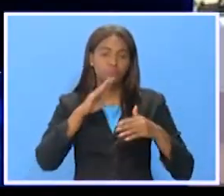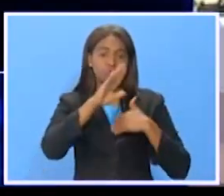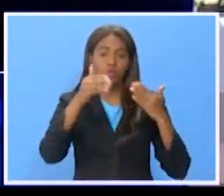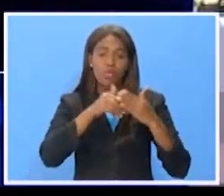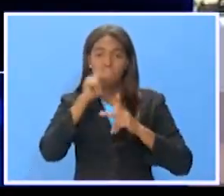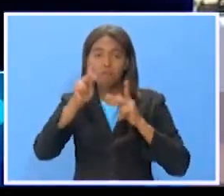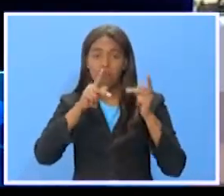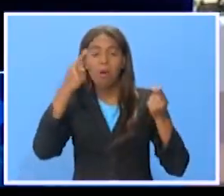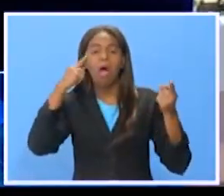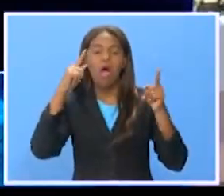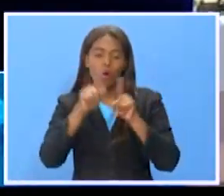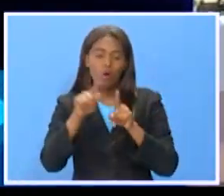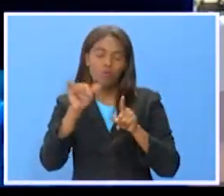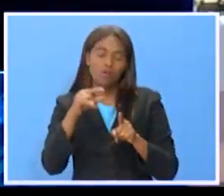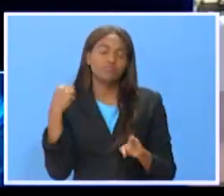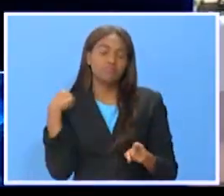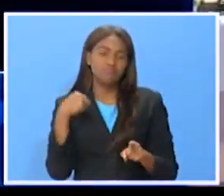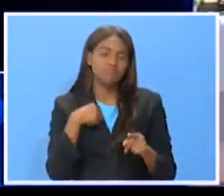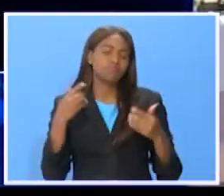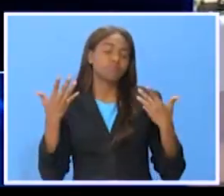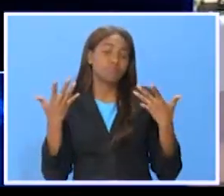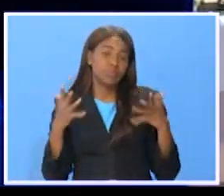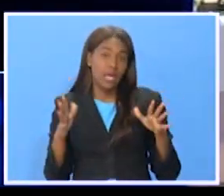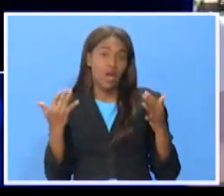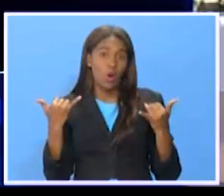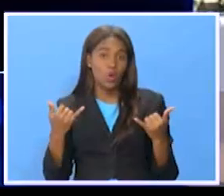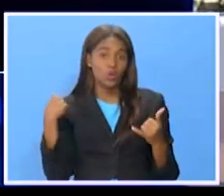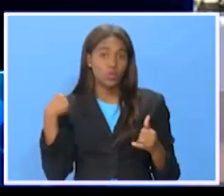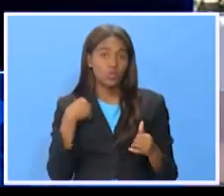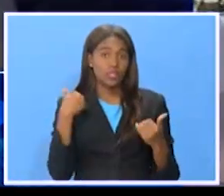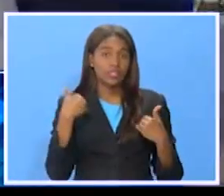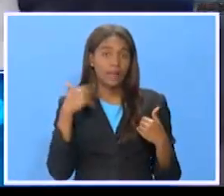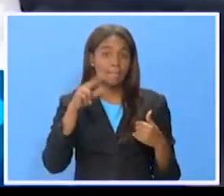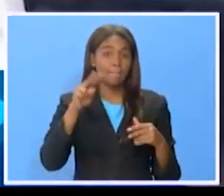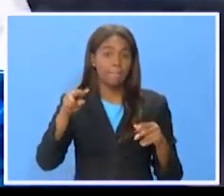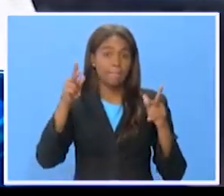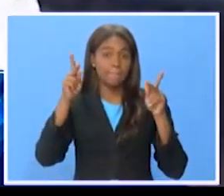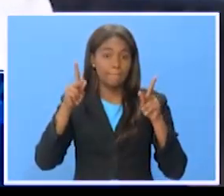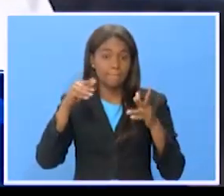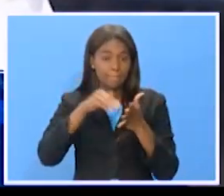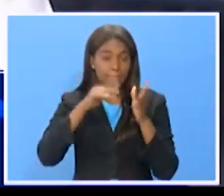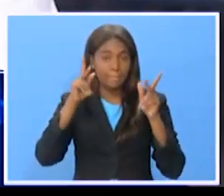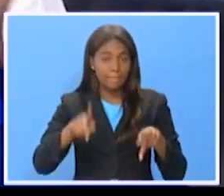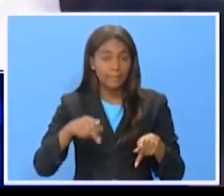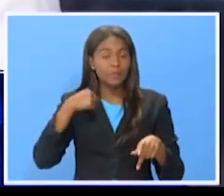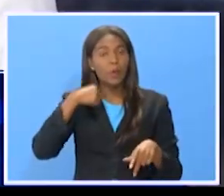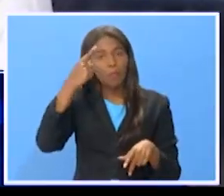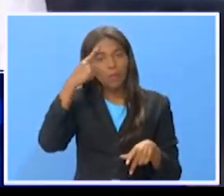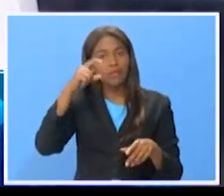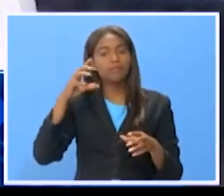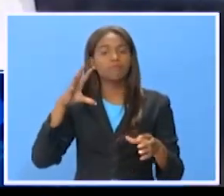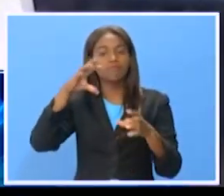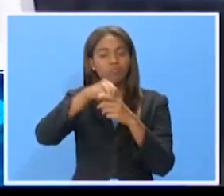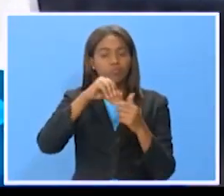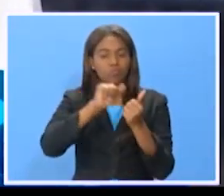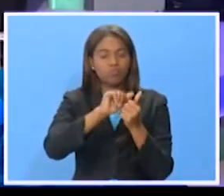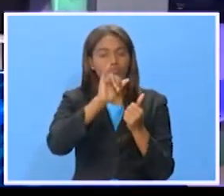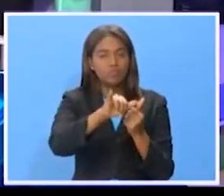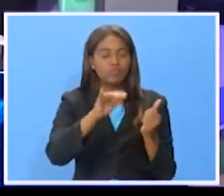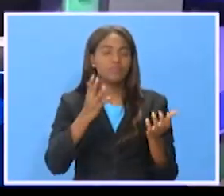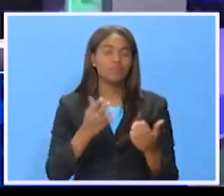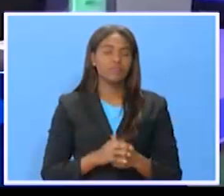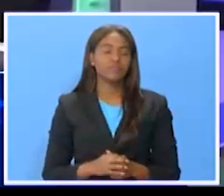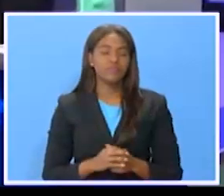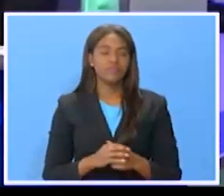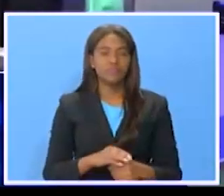Y nosotros también en ese sentido, pues ya que hoy tenemos unos 22.000 habitantes, pues entendemos que también debemos ser incluidos para ser municipio.